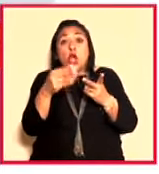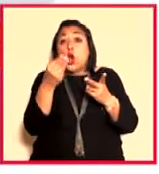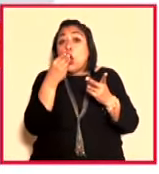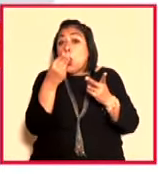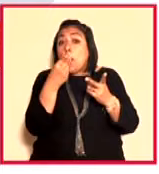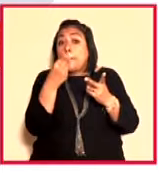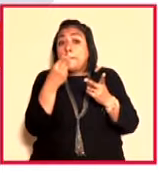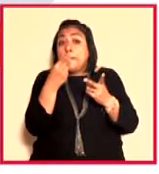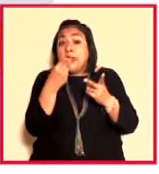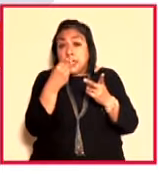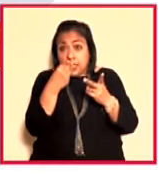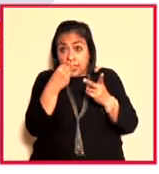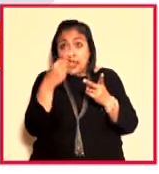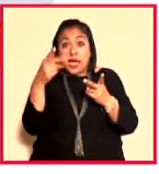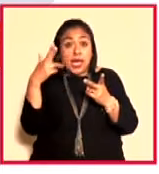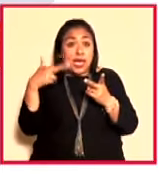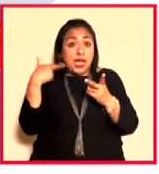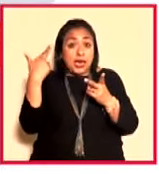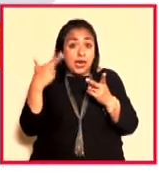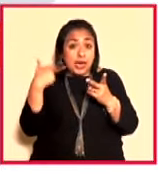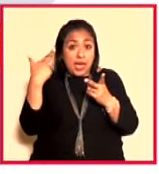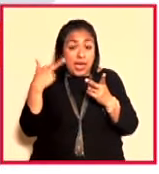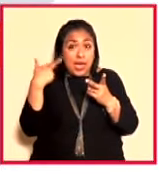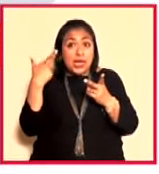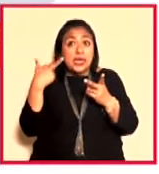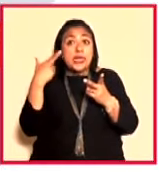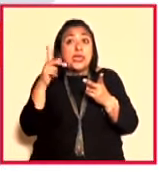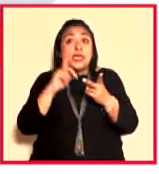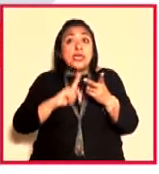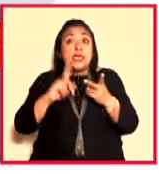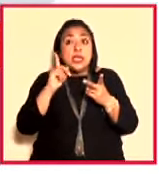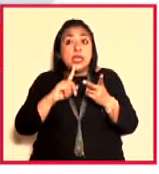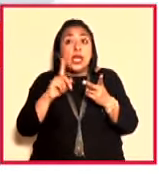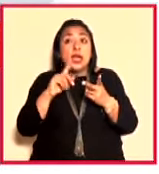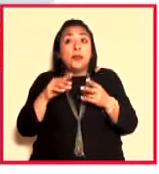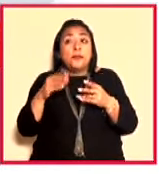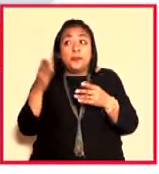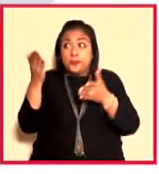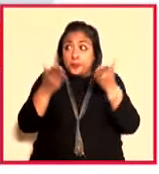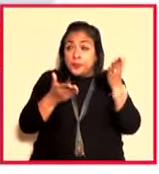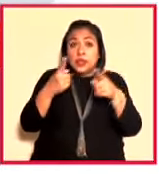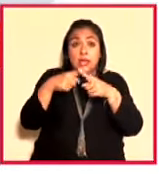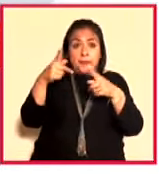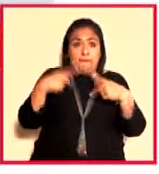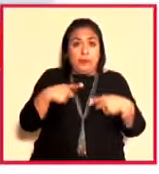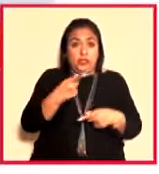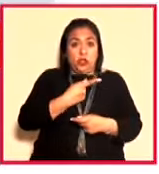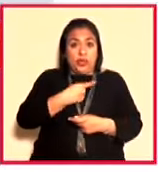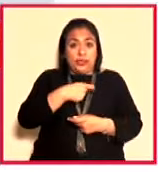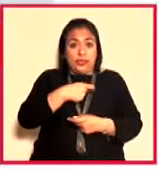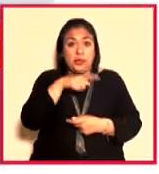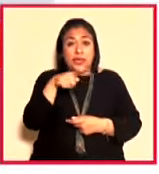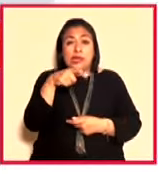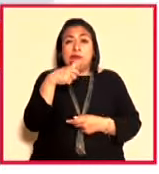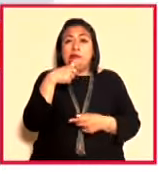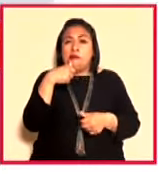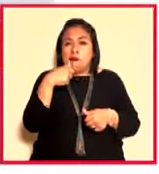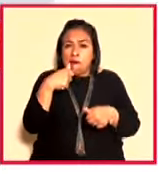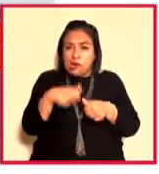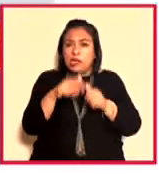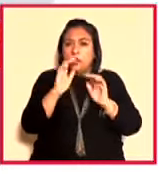la cual la reina Sihualpili recibió a los españoles, ¿no? Entonces, las letras